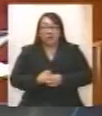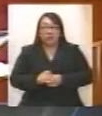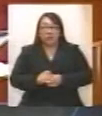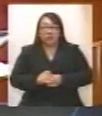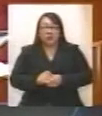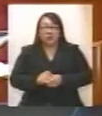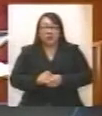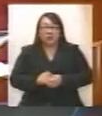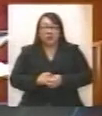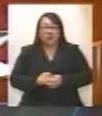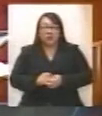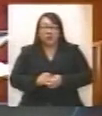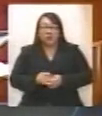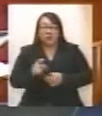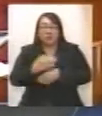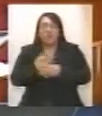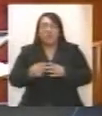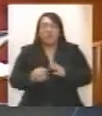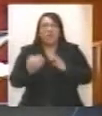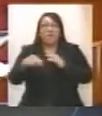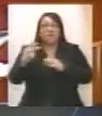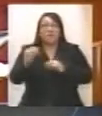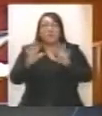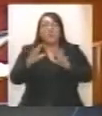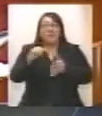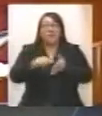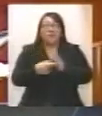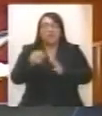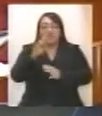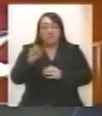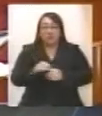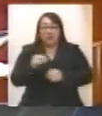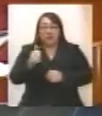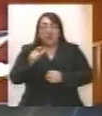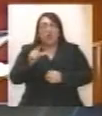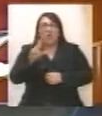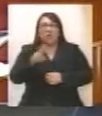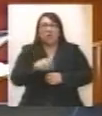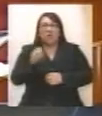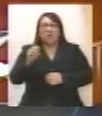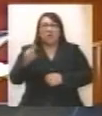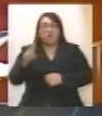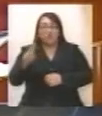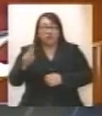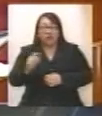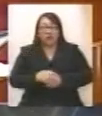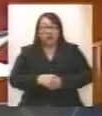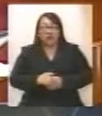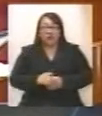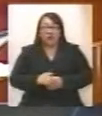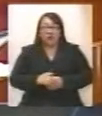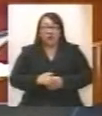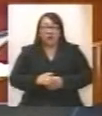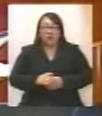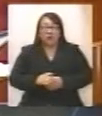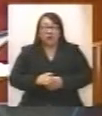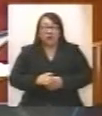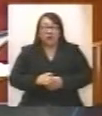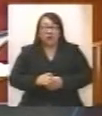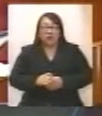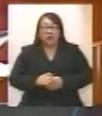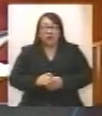este ratio se incremente en 10 puntos porcentuales al 2021 y en 20